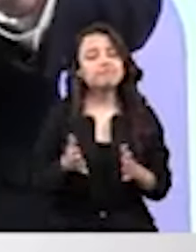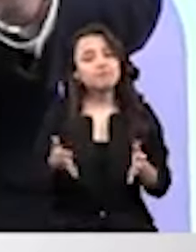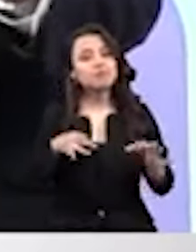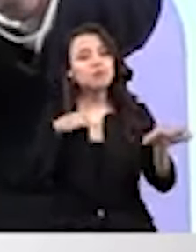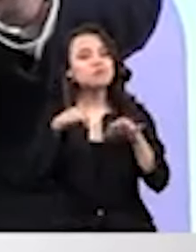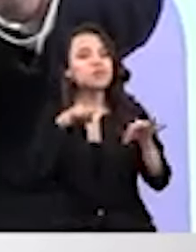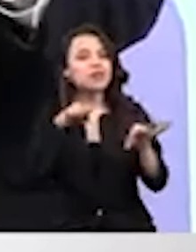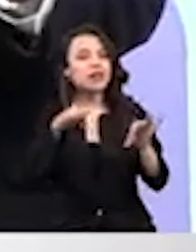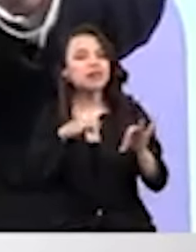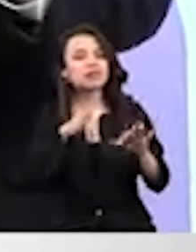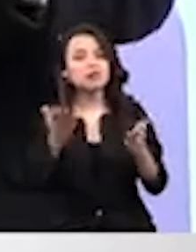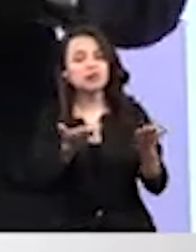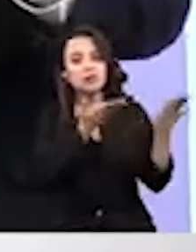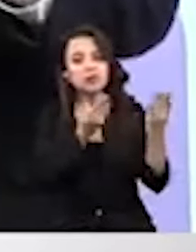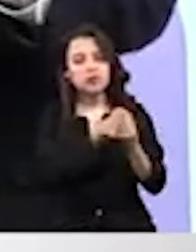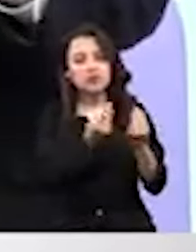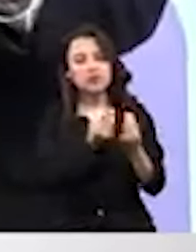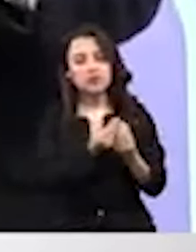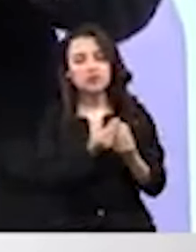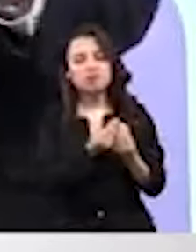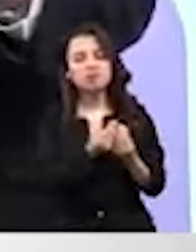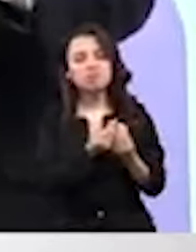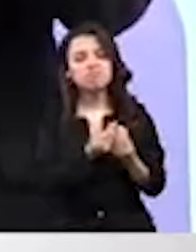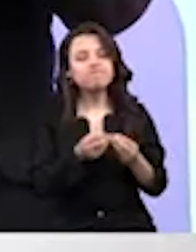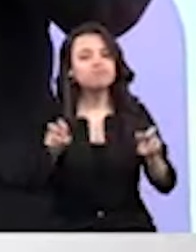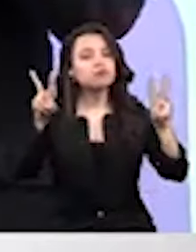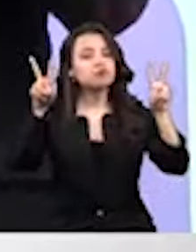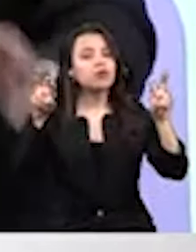unos minutos con Paula Bolívar a propósito de ser uno de los temas